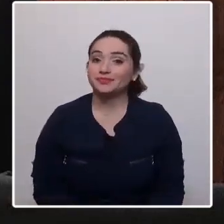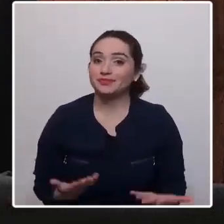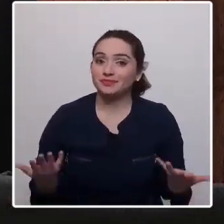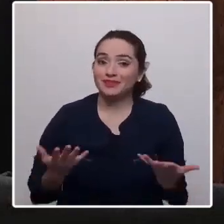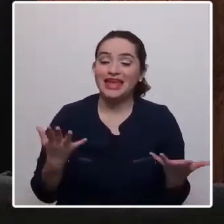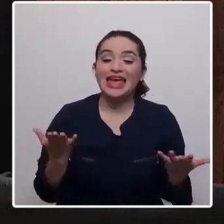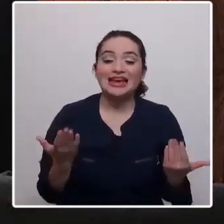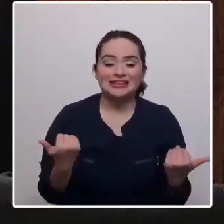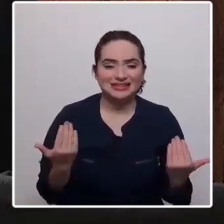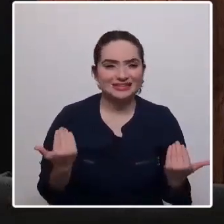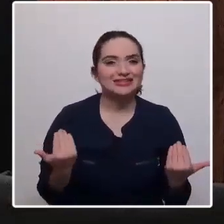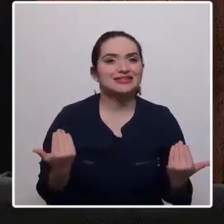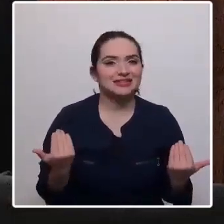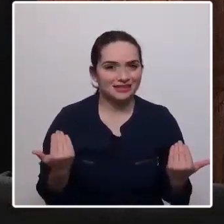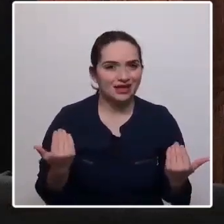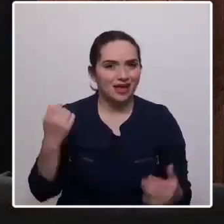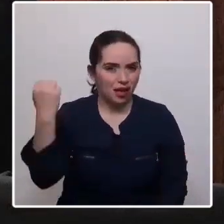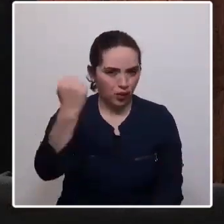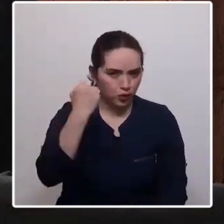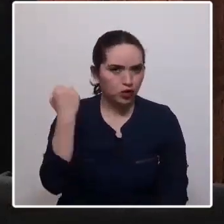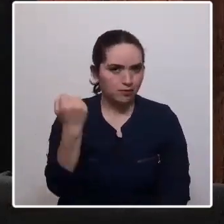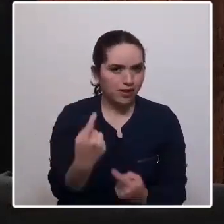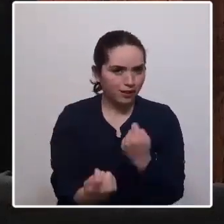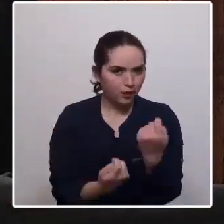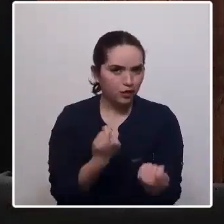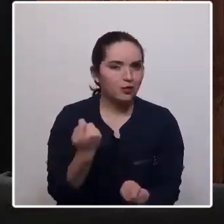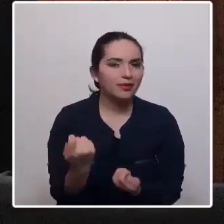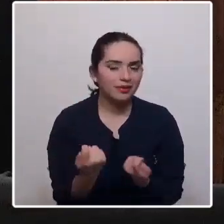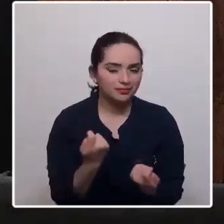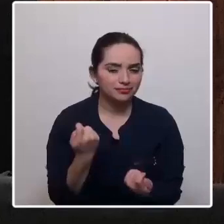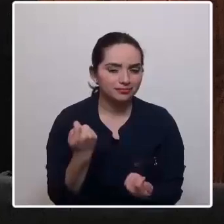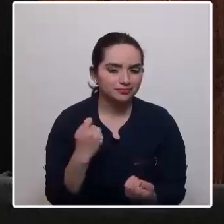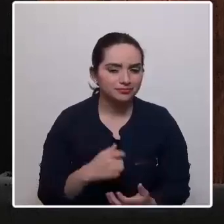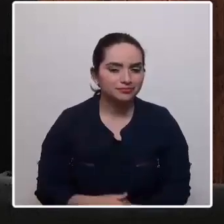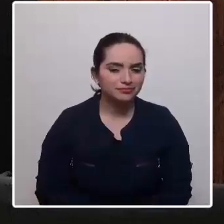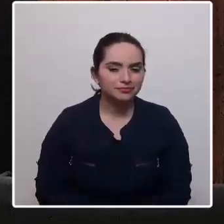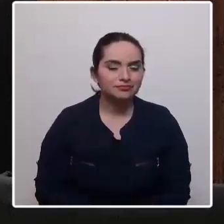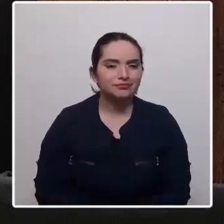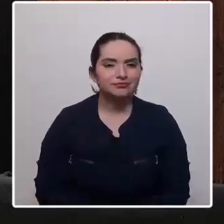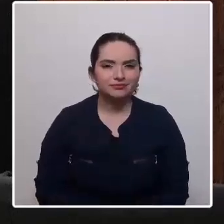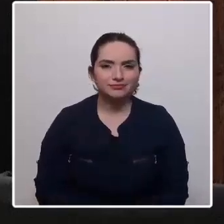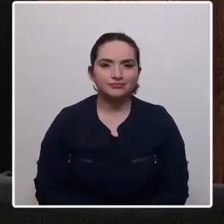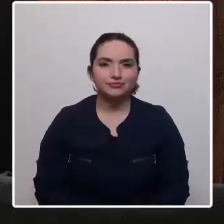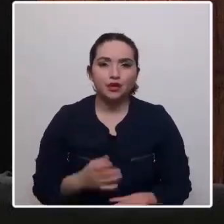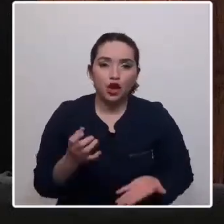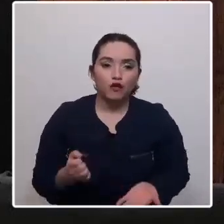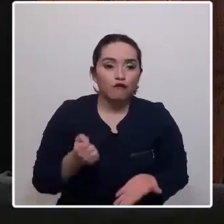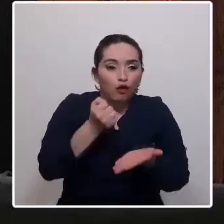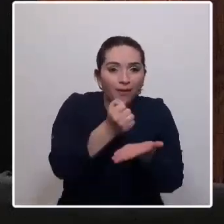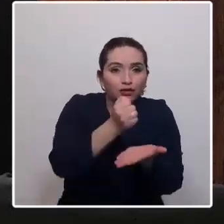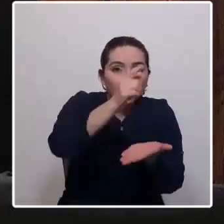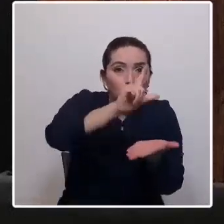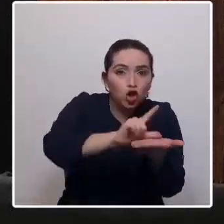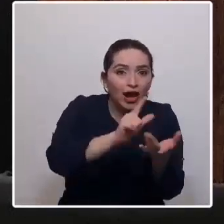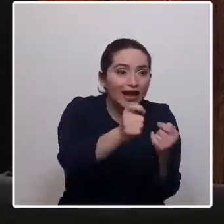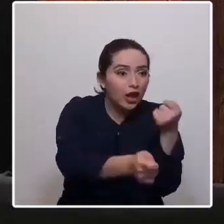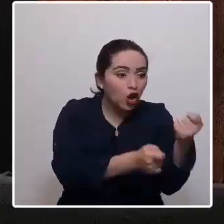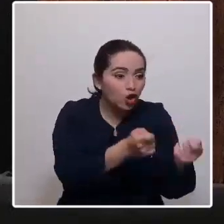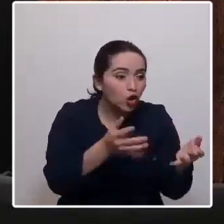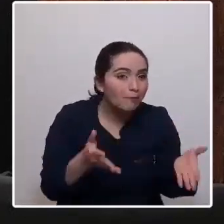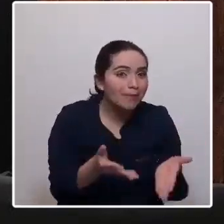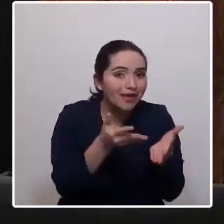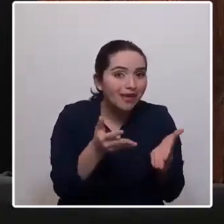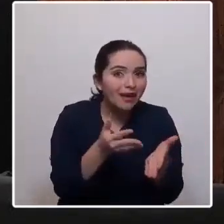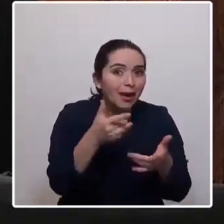un alto grado de autonomía económica, por lo que el fomento de la economía local como política de largo